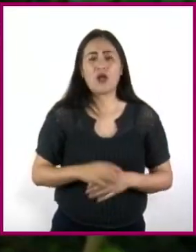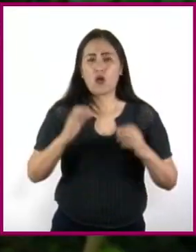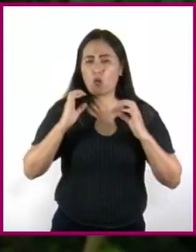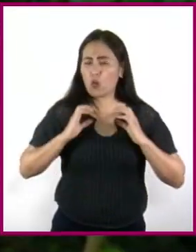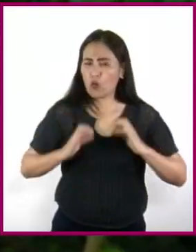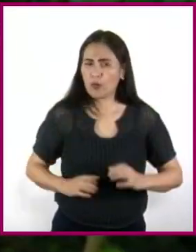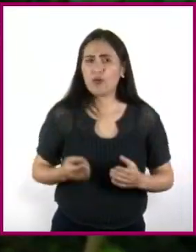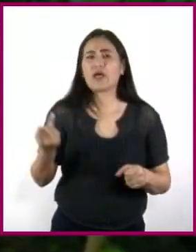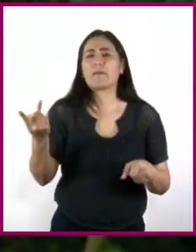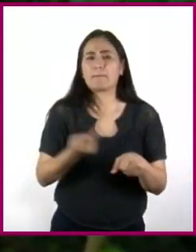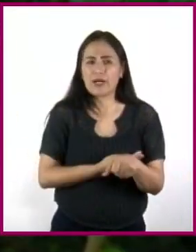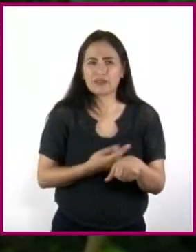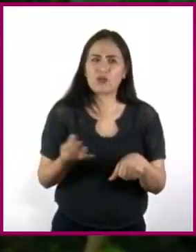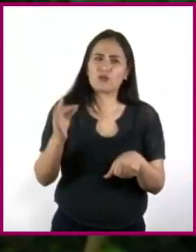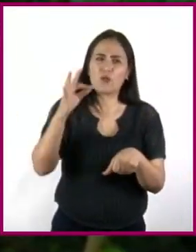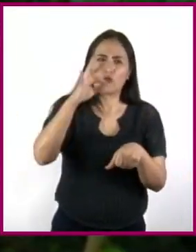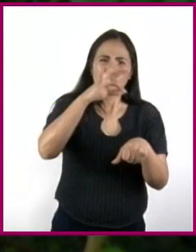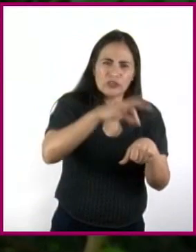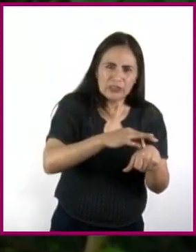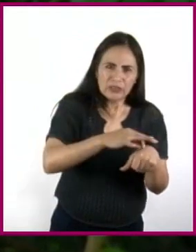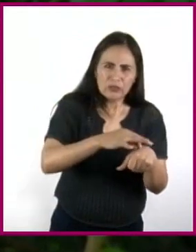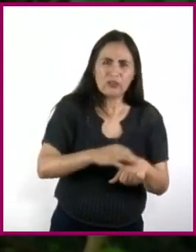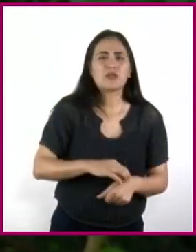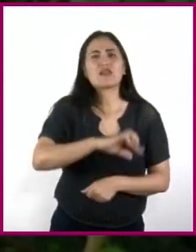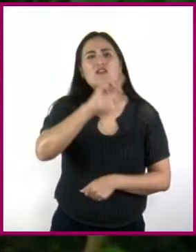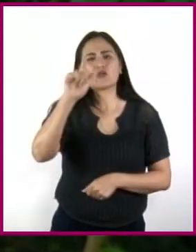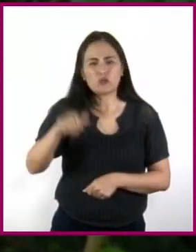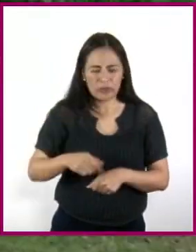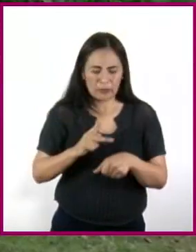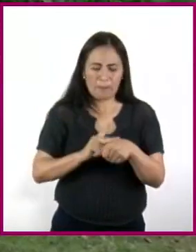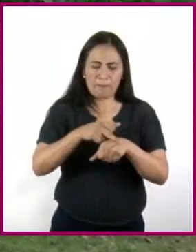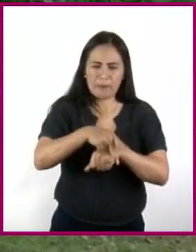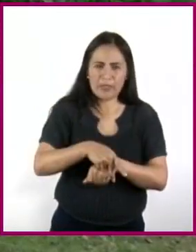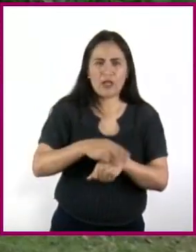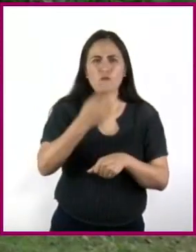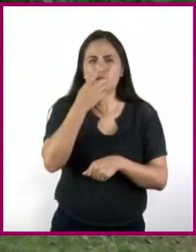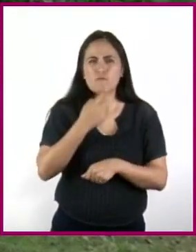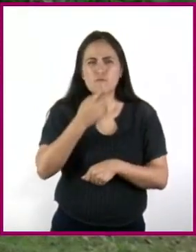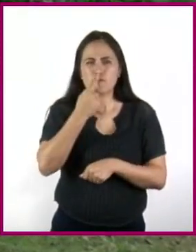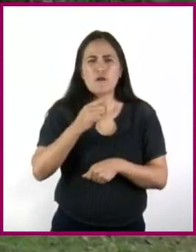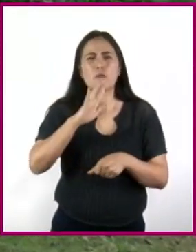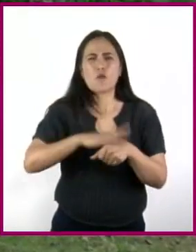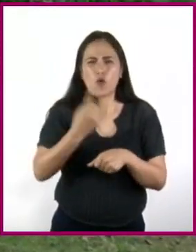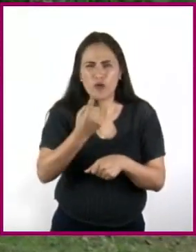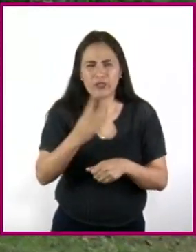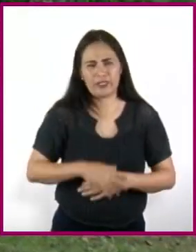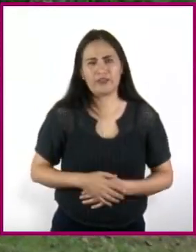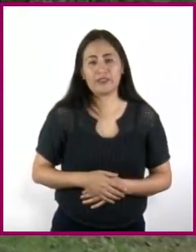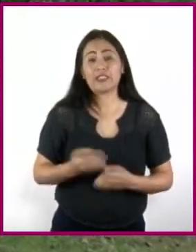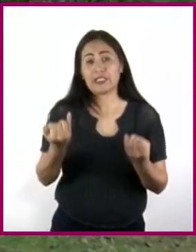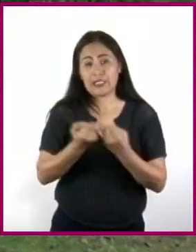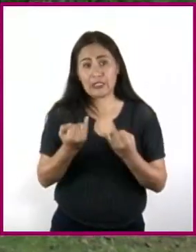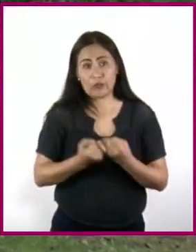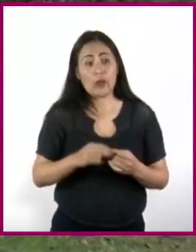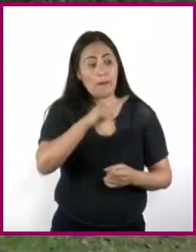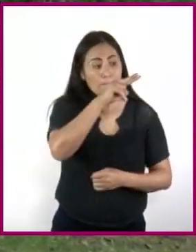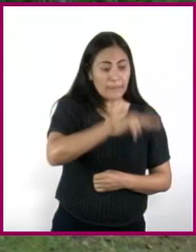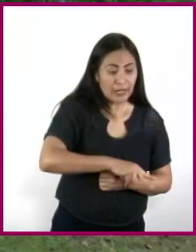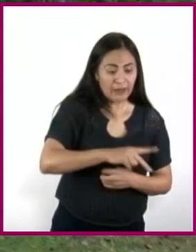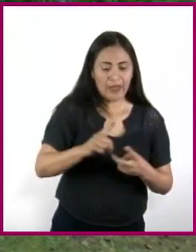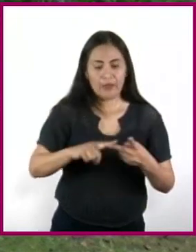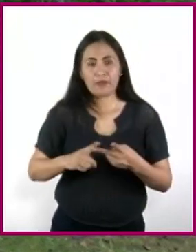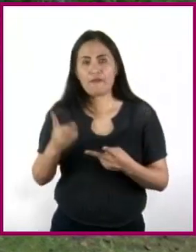nuestro cuerpo cuando es picado por un mosquito y por qué se enrojece nuestra piel. Conocimos la realidad de los mitos acerca de los